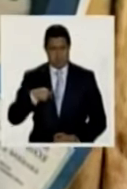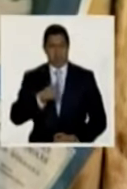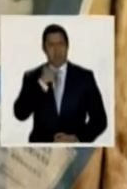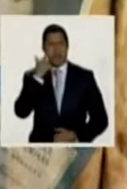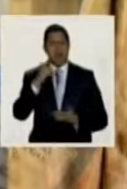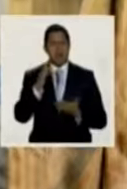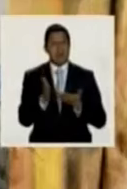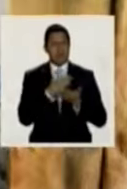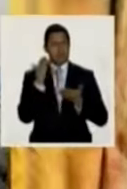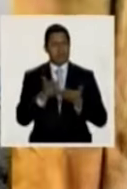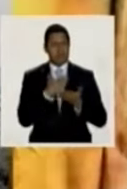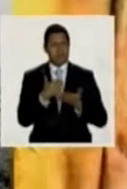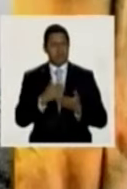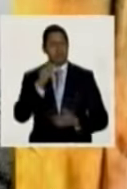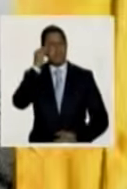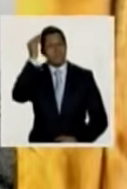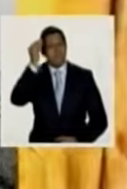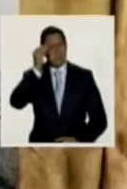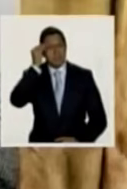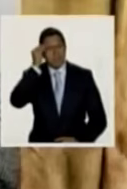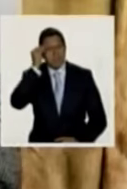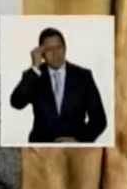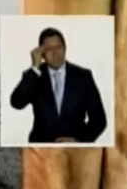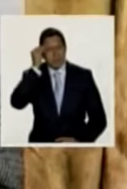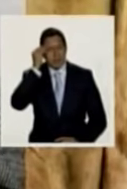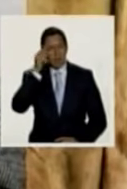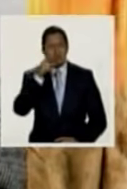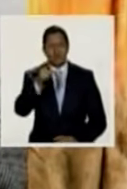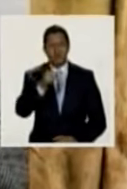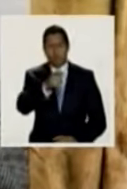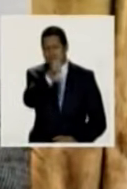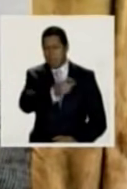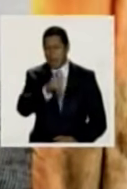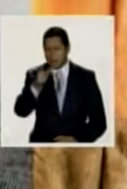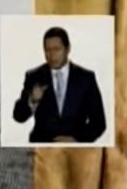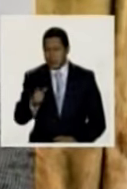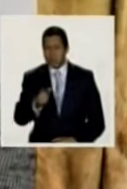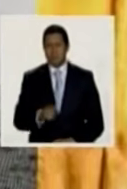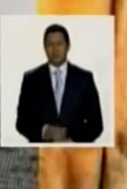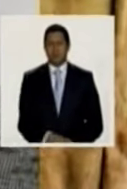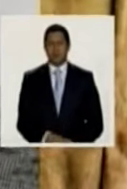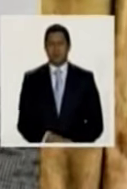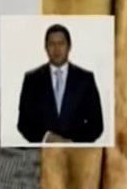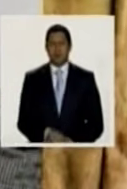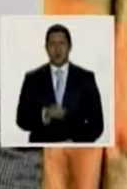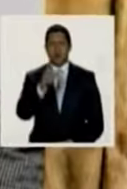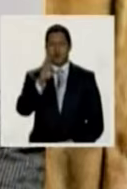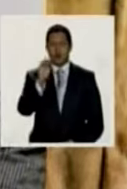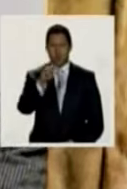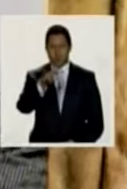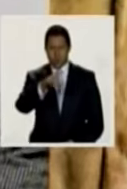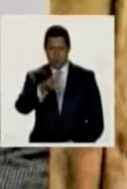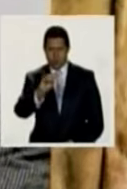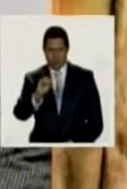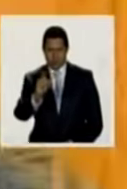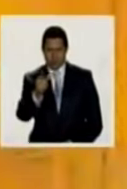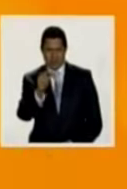literario, tanto con su pensamiento como con sus personajes? Don Rómulo Gallegos.